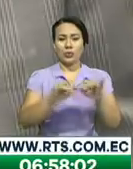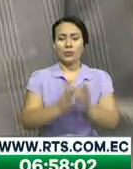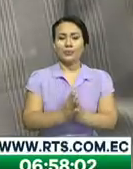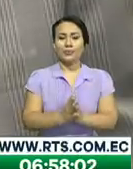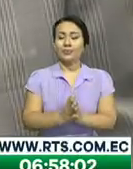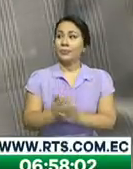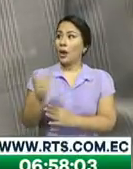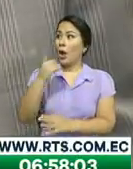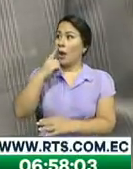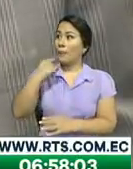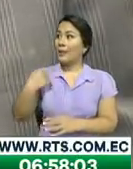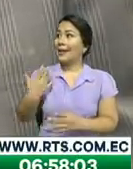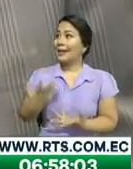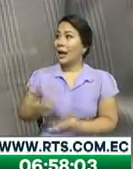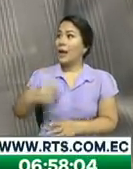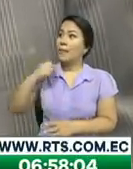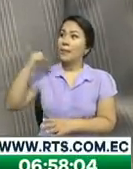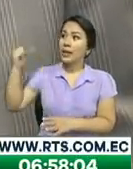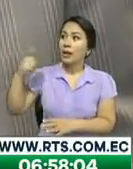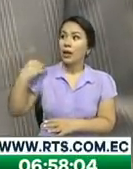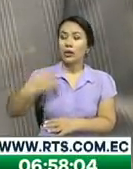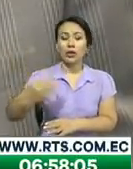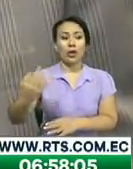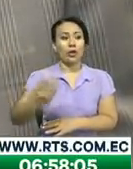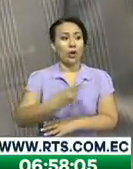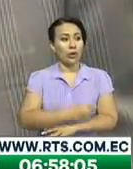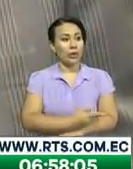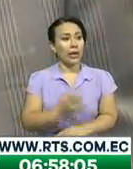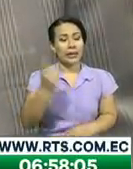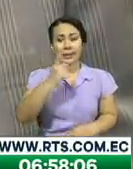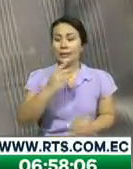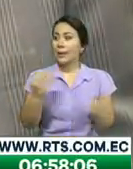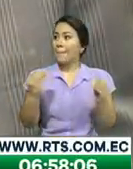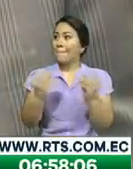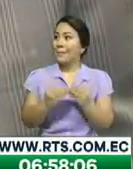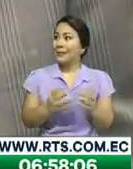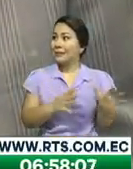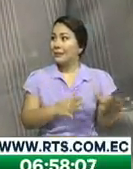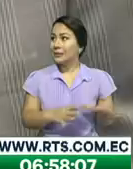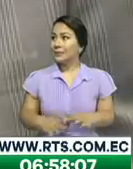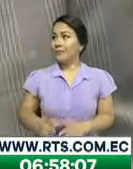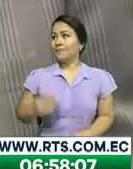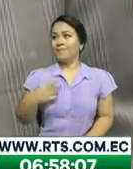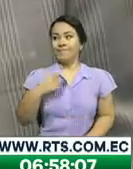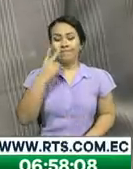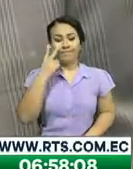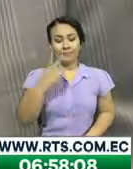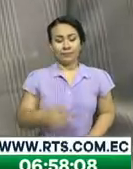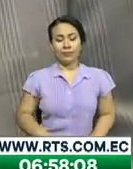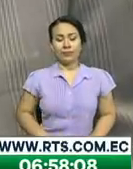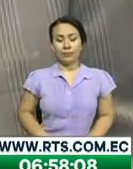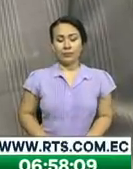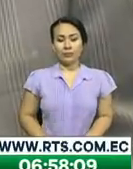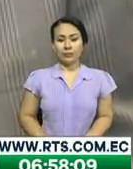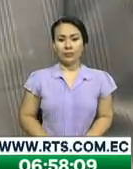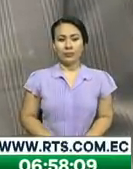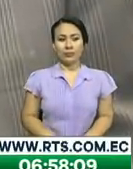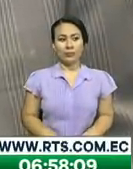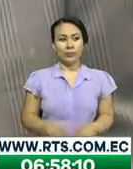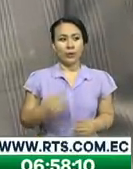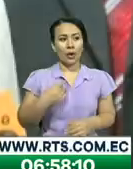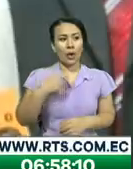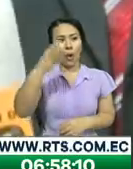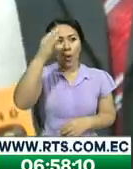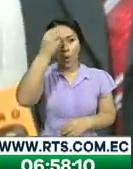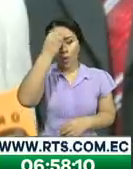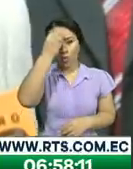señor suicidarse todos los días, entonces tendré que tomar algunas acciones pertinentes, es decir, ponerle en la clínica de